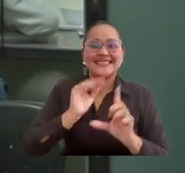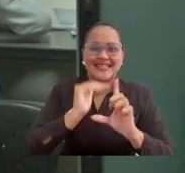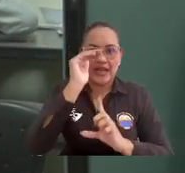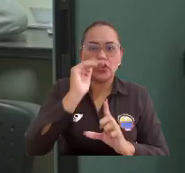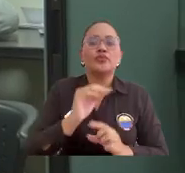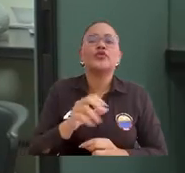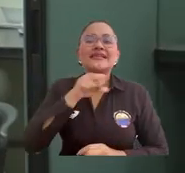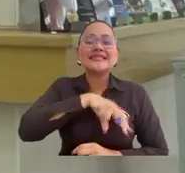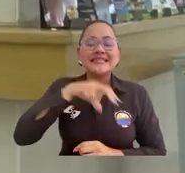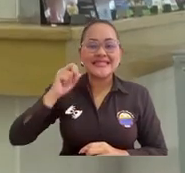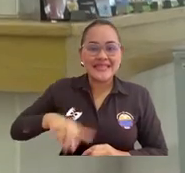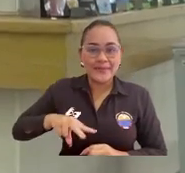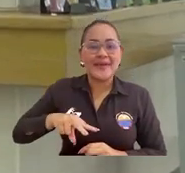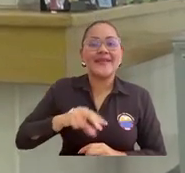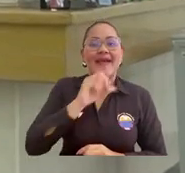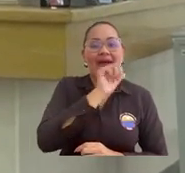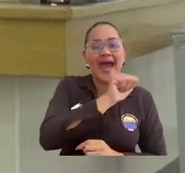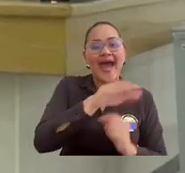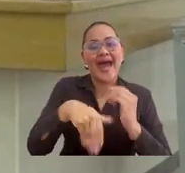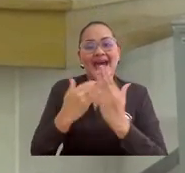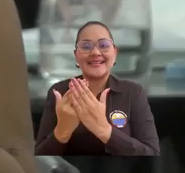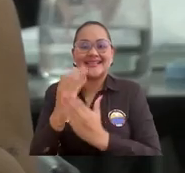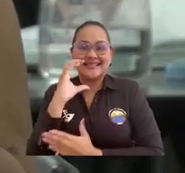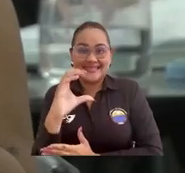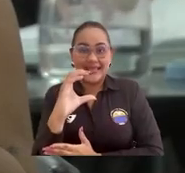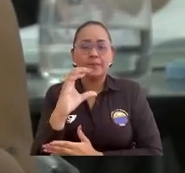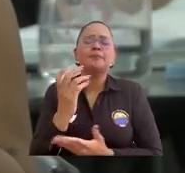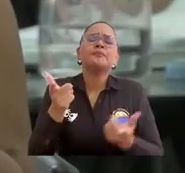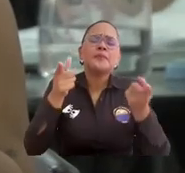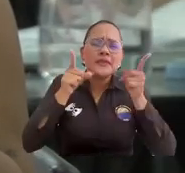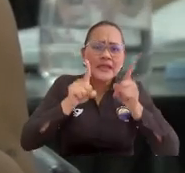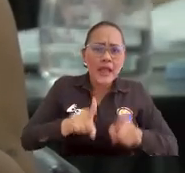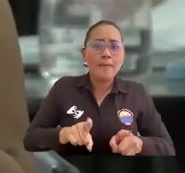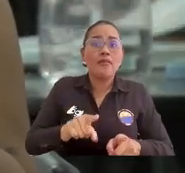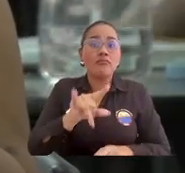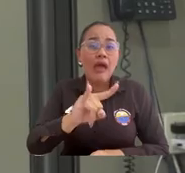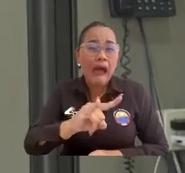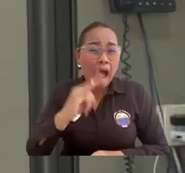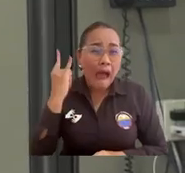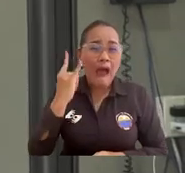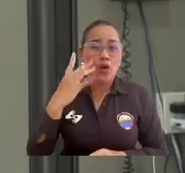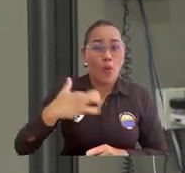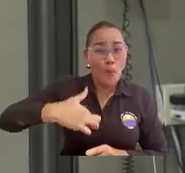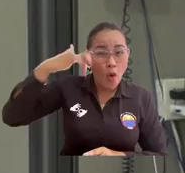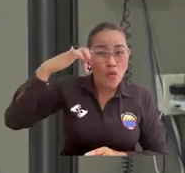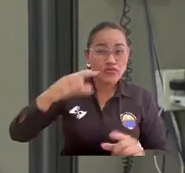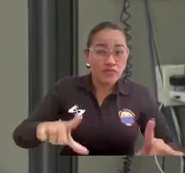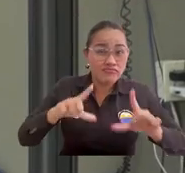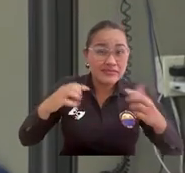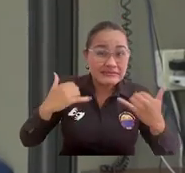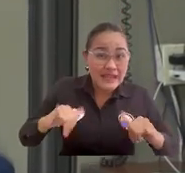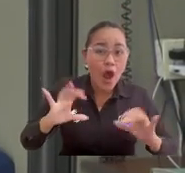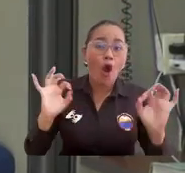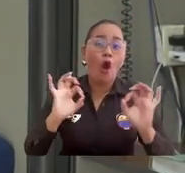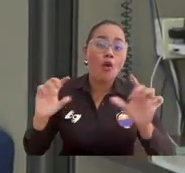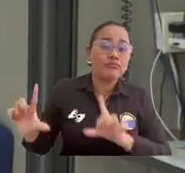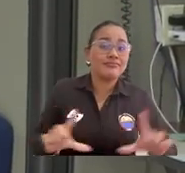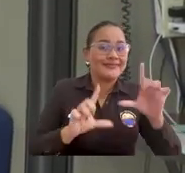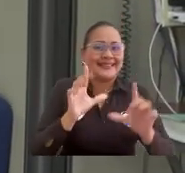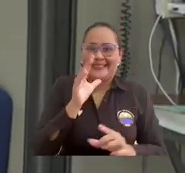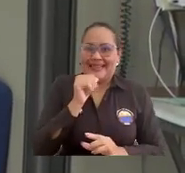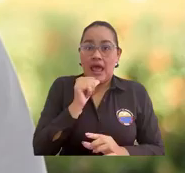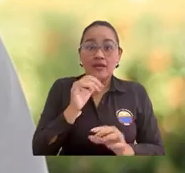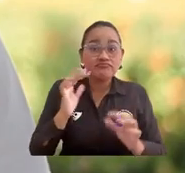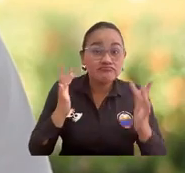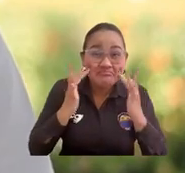pertenecer al sben desde el a hasta la c y no tener título profesional o algún título